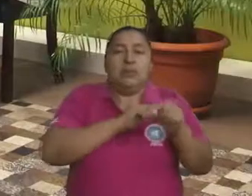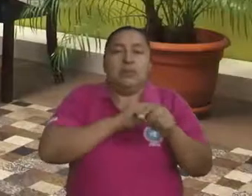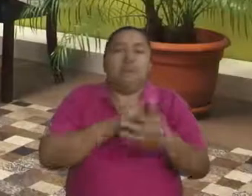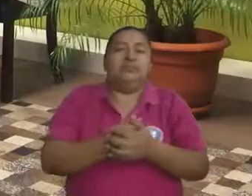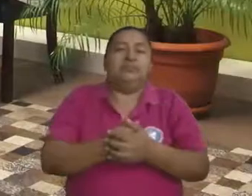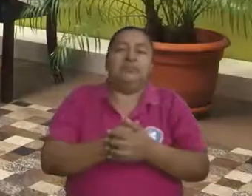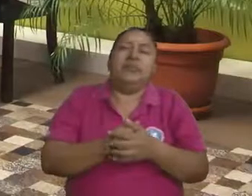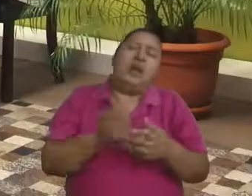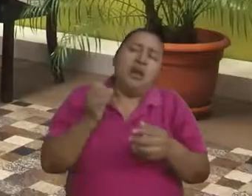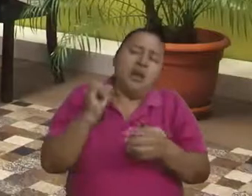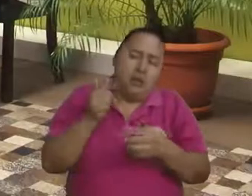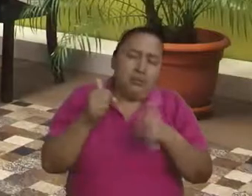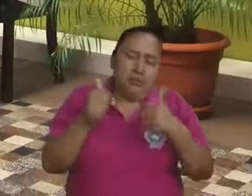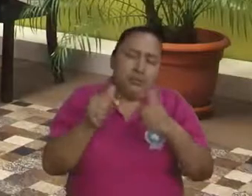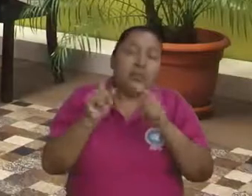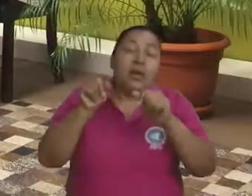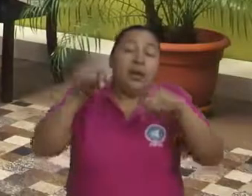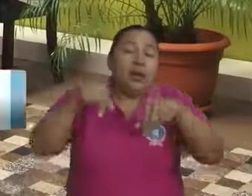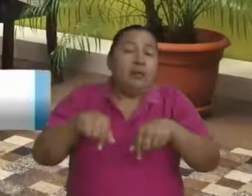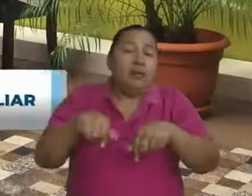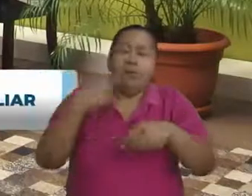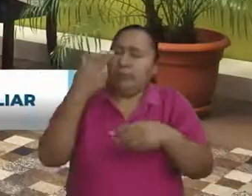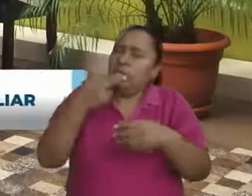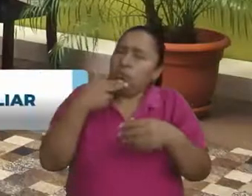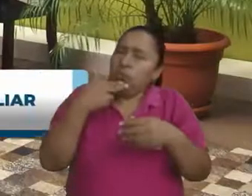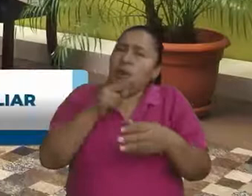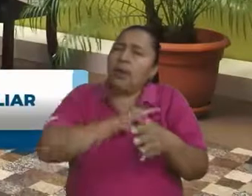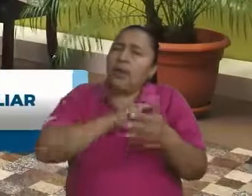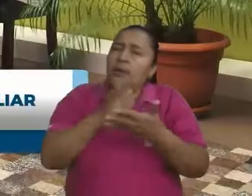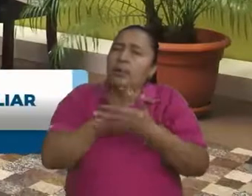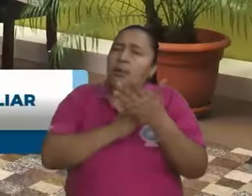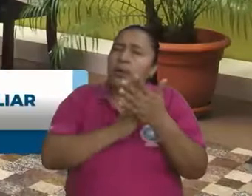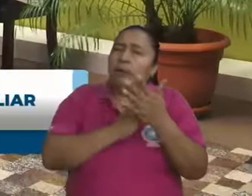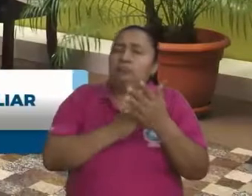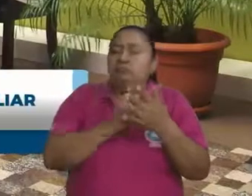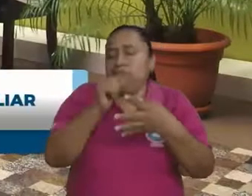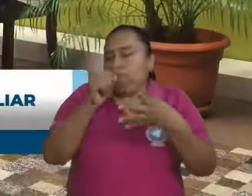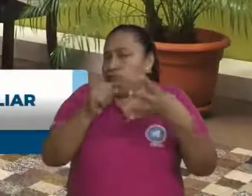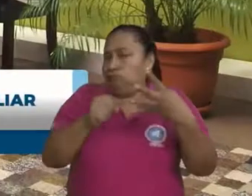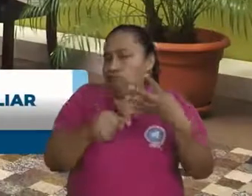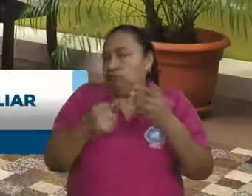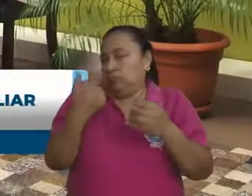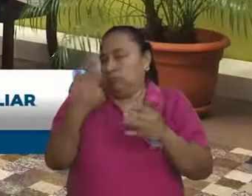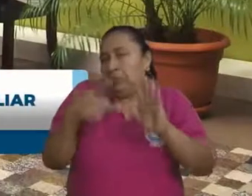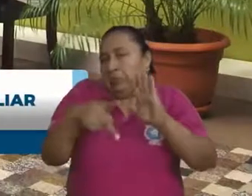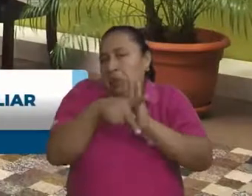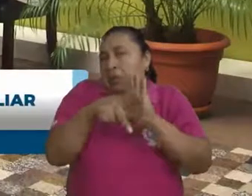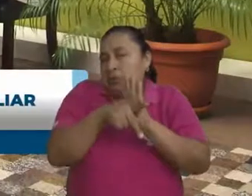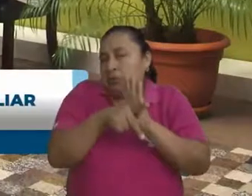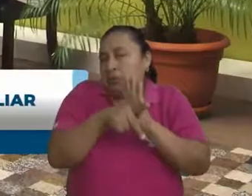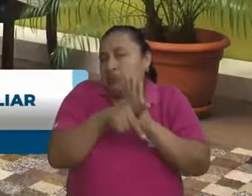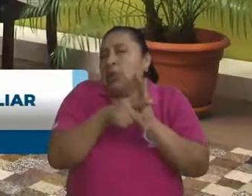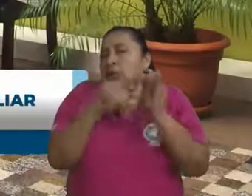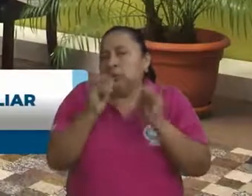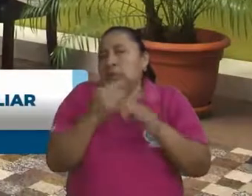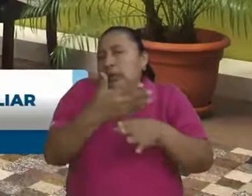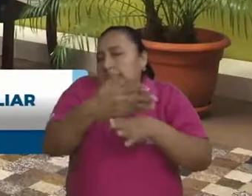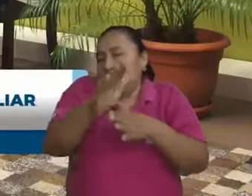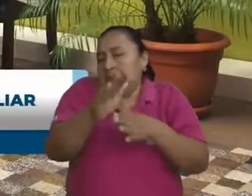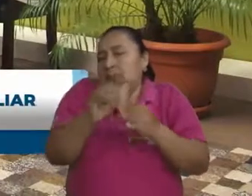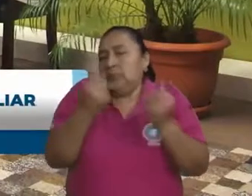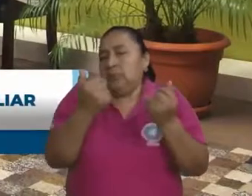Ahora, también existen factores de riesgo, doctor, aparte de todas las cosas externas que pueden ser